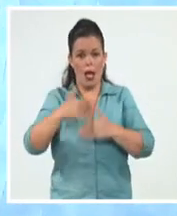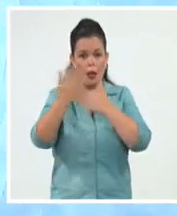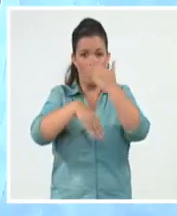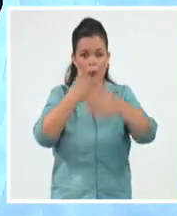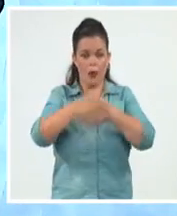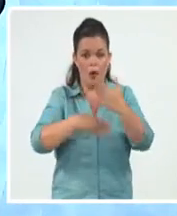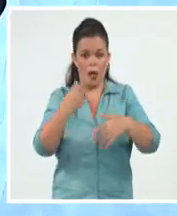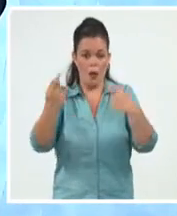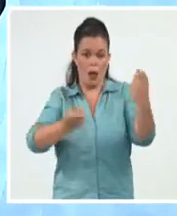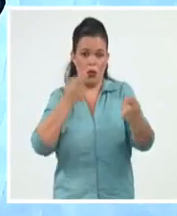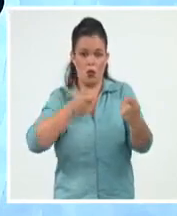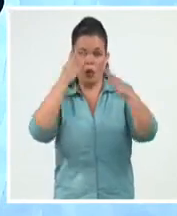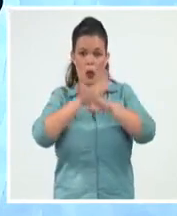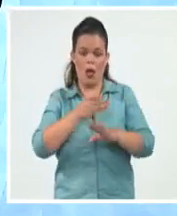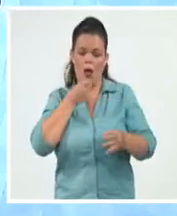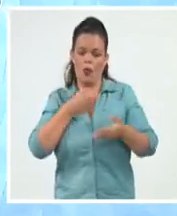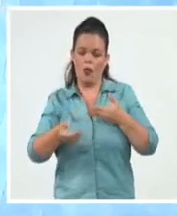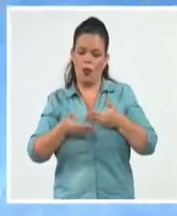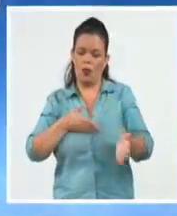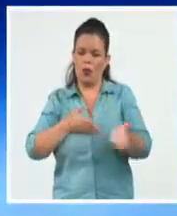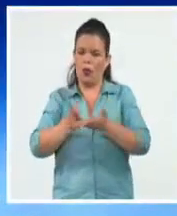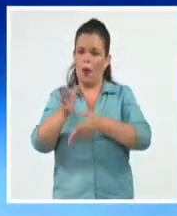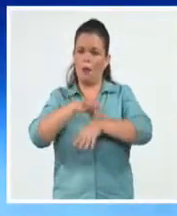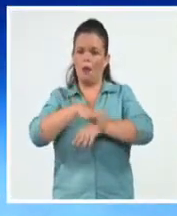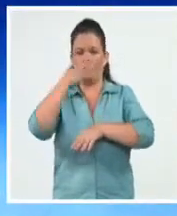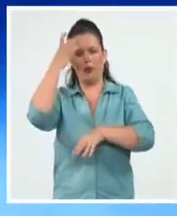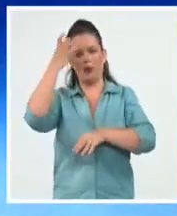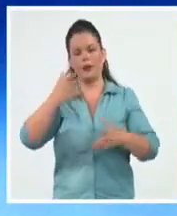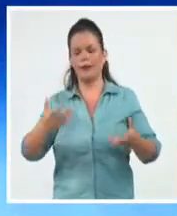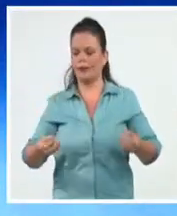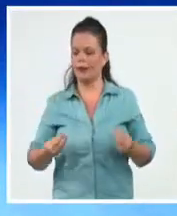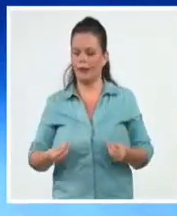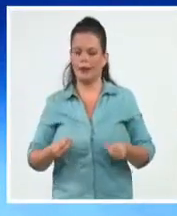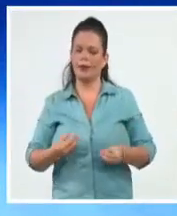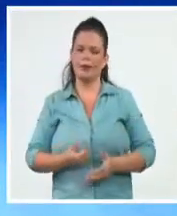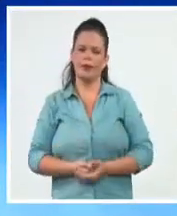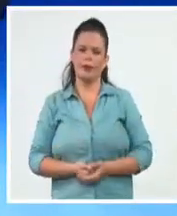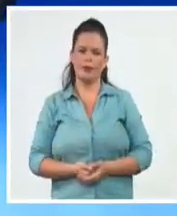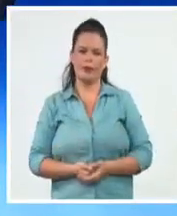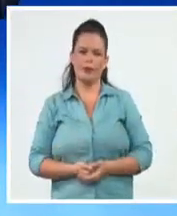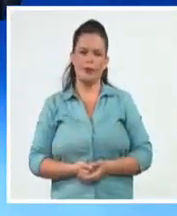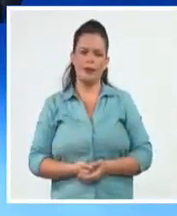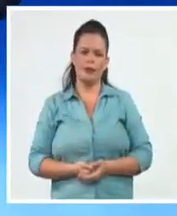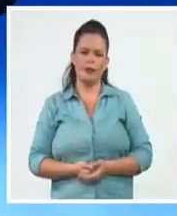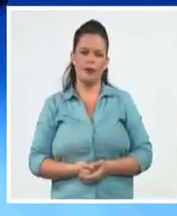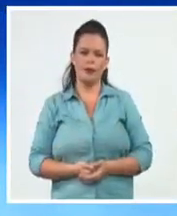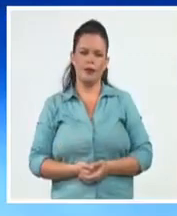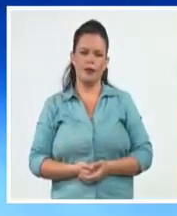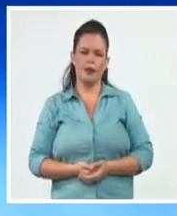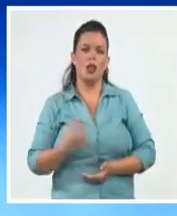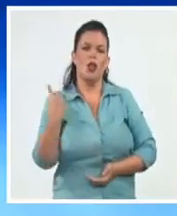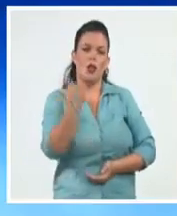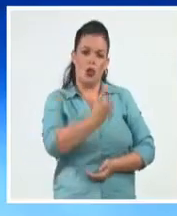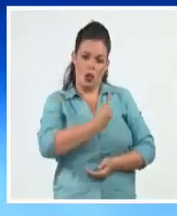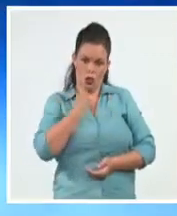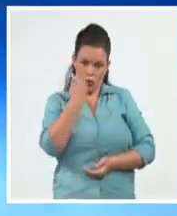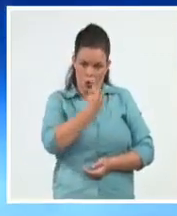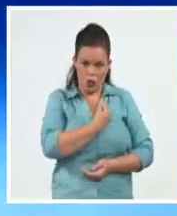Impunidad total ante estos llamados continuos a la violencia. Mientras la mayoría continuamos luchando.